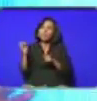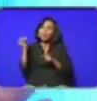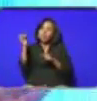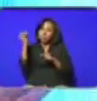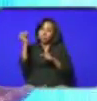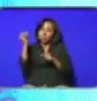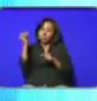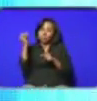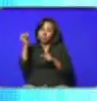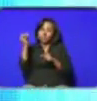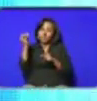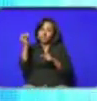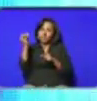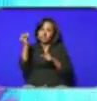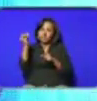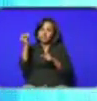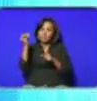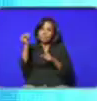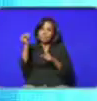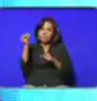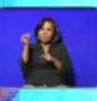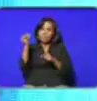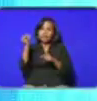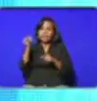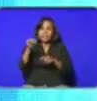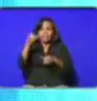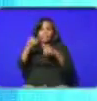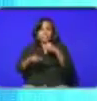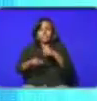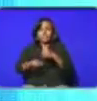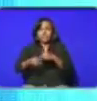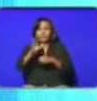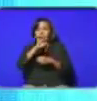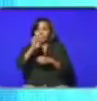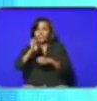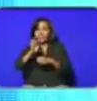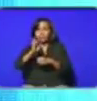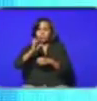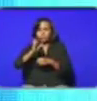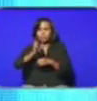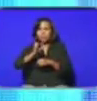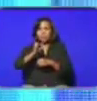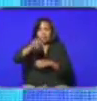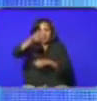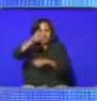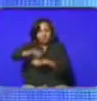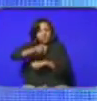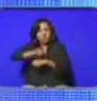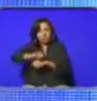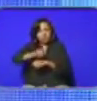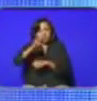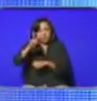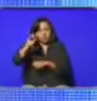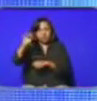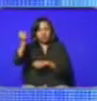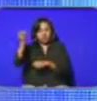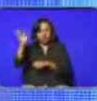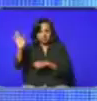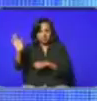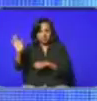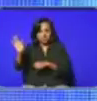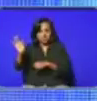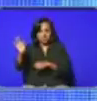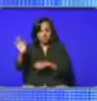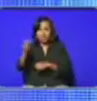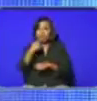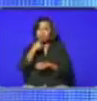con esa primera generación en enero del 2019 que va a iniciar, y como lo decía el presidente Varela,